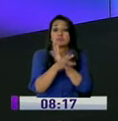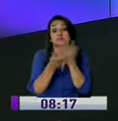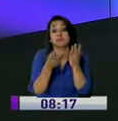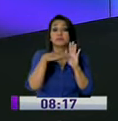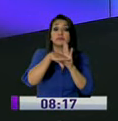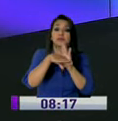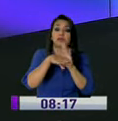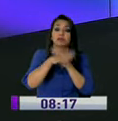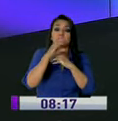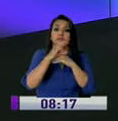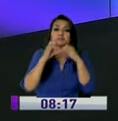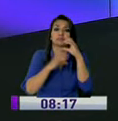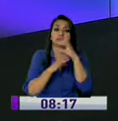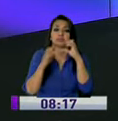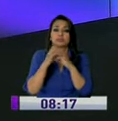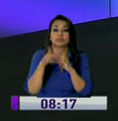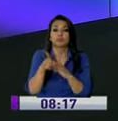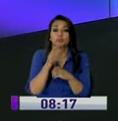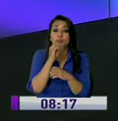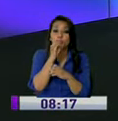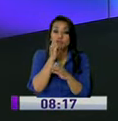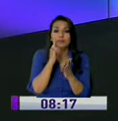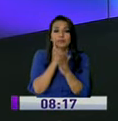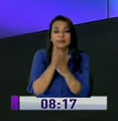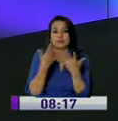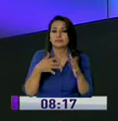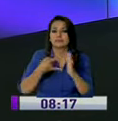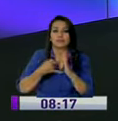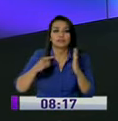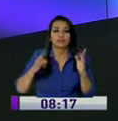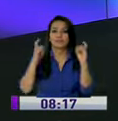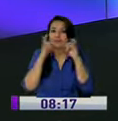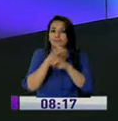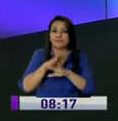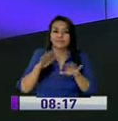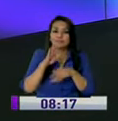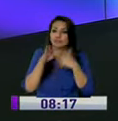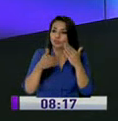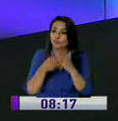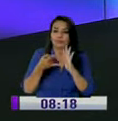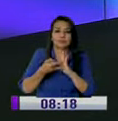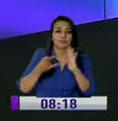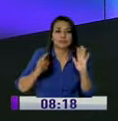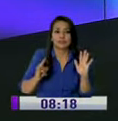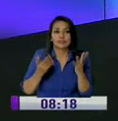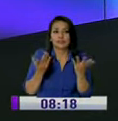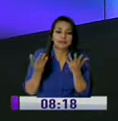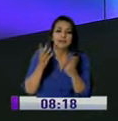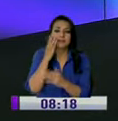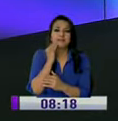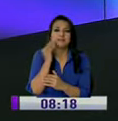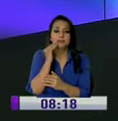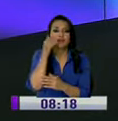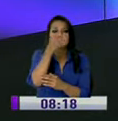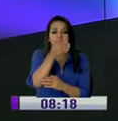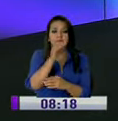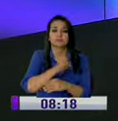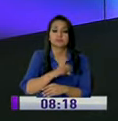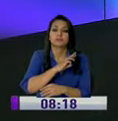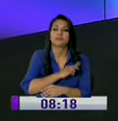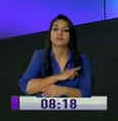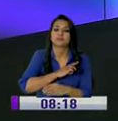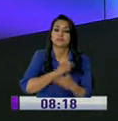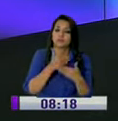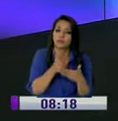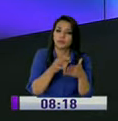como dijo Adriana, si es peleado con la tecnología, que ahora no hay cómo estar peleado con la tecnología, porque todo es tecnología, bueno, tiene sitios donde ir. Enhorabuena